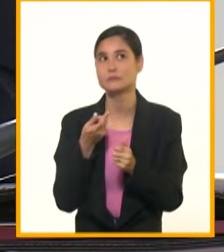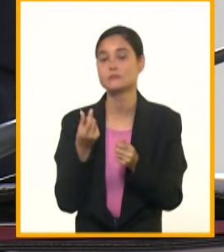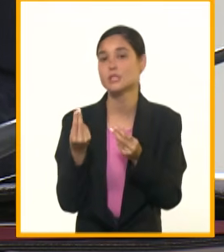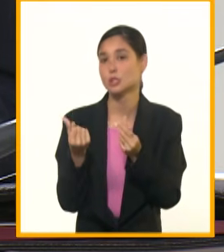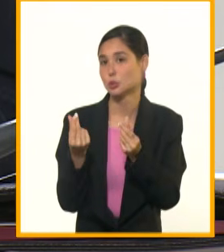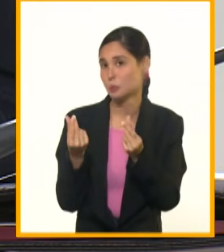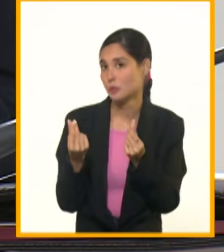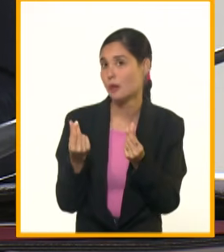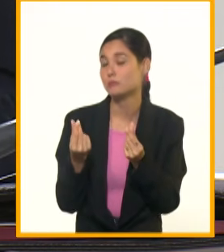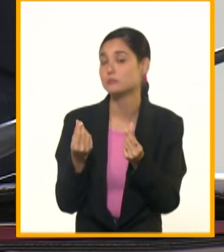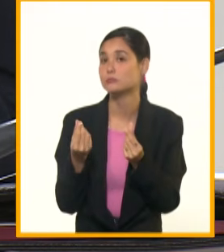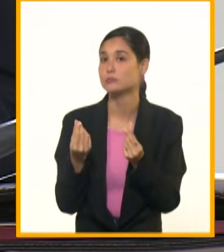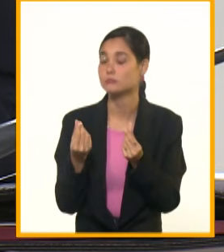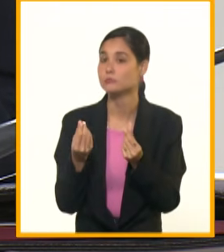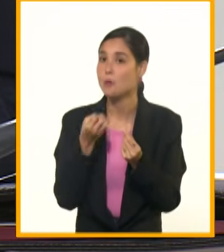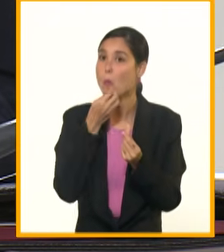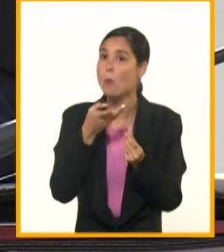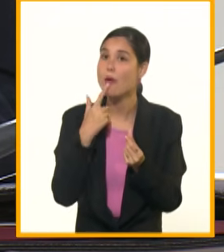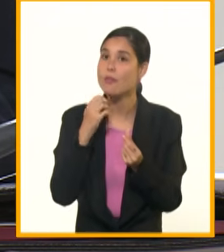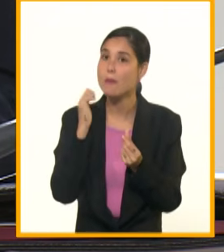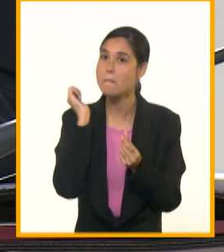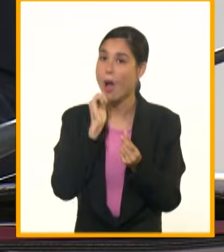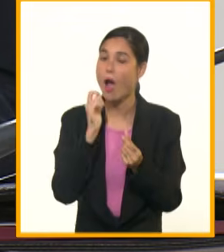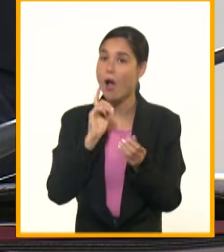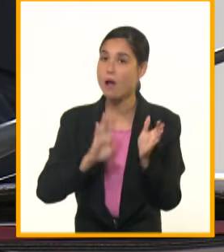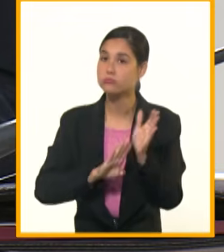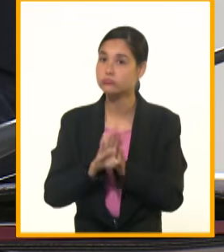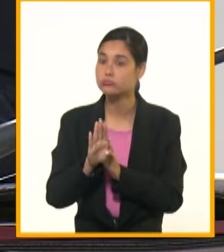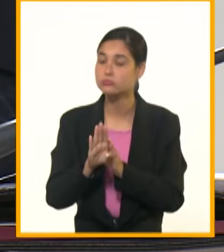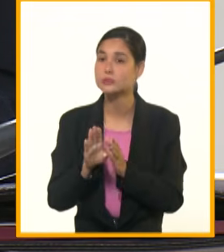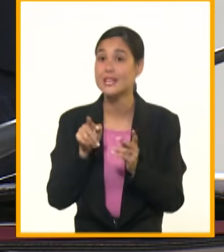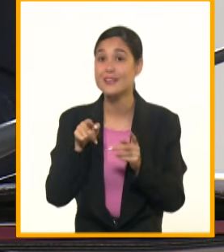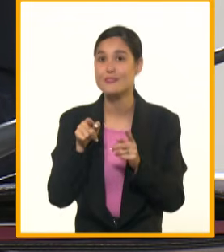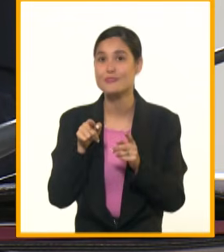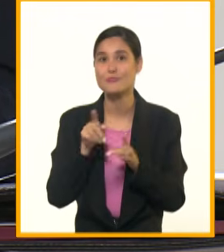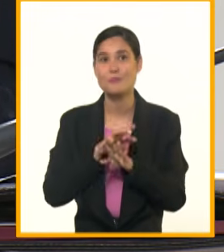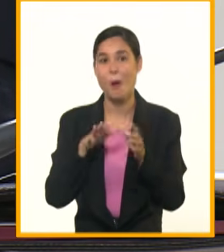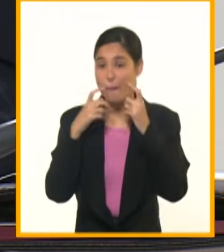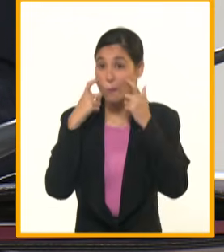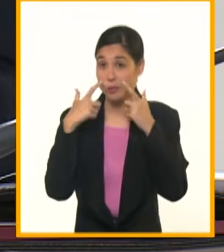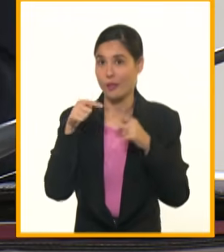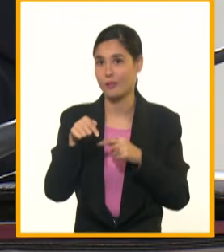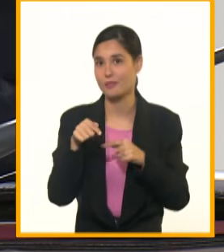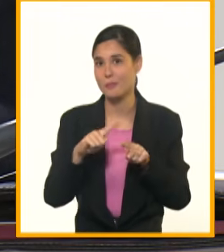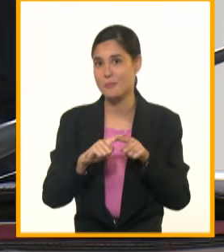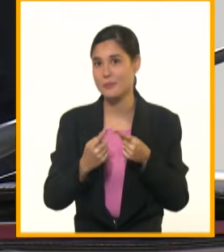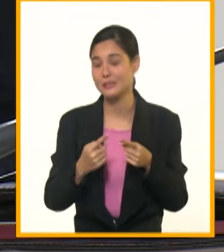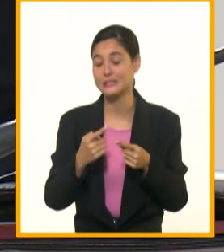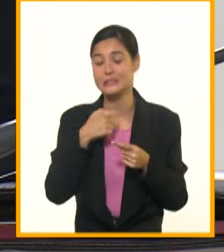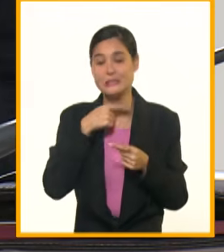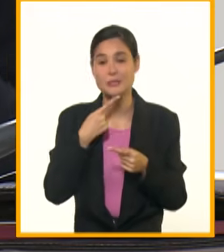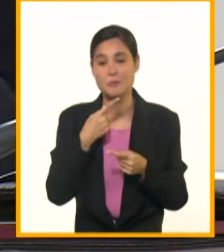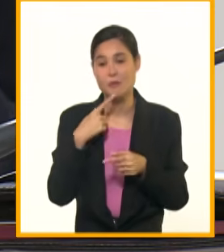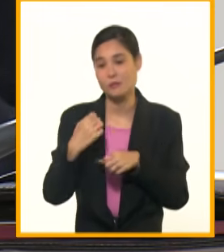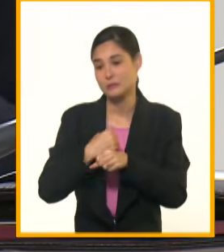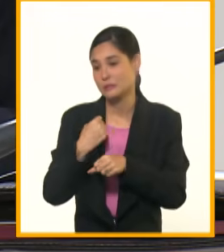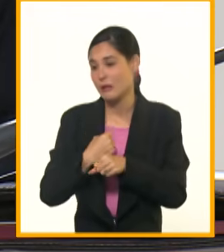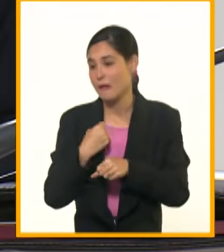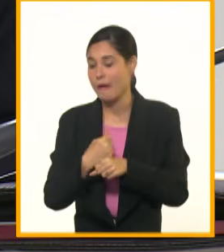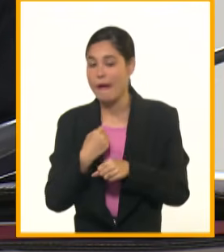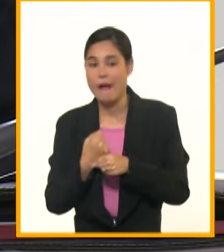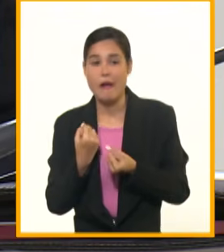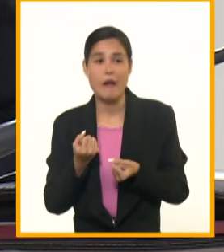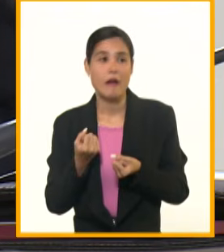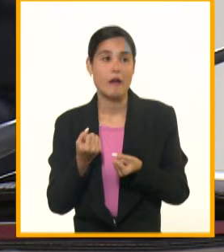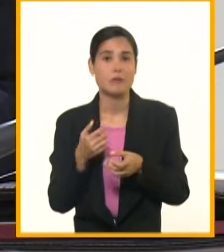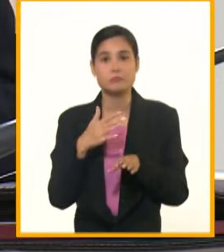puede producir, pues también es base para poder enfrentar el desafío de la justicia social que